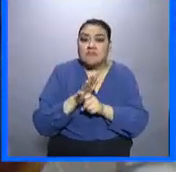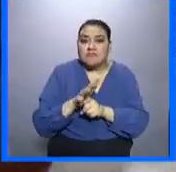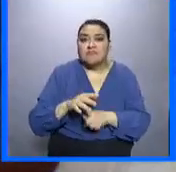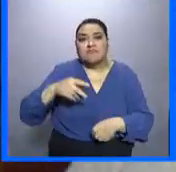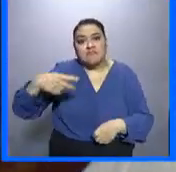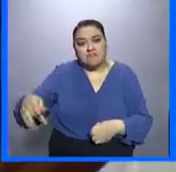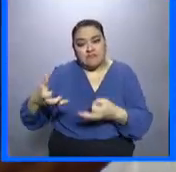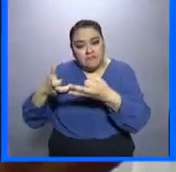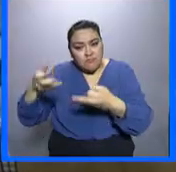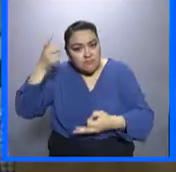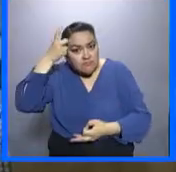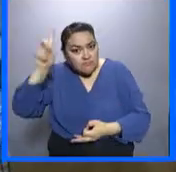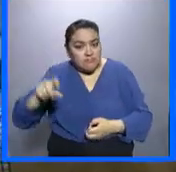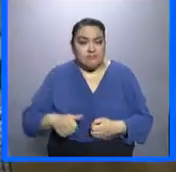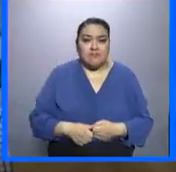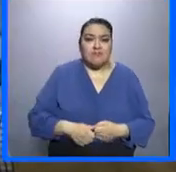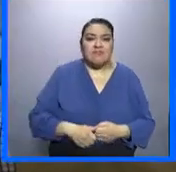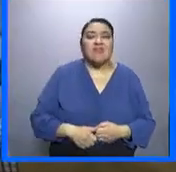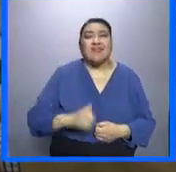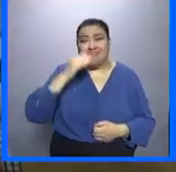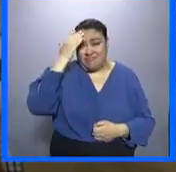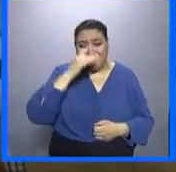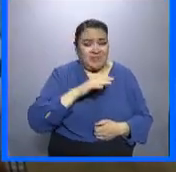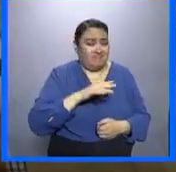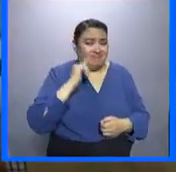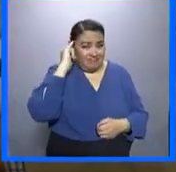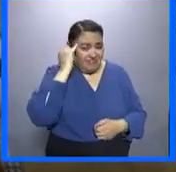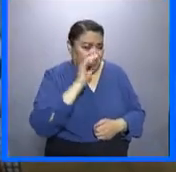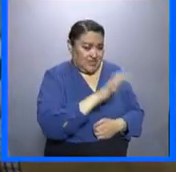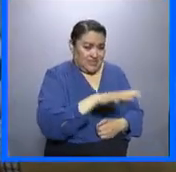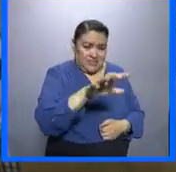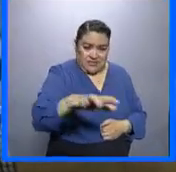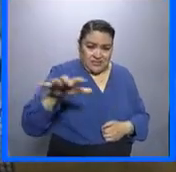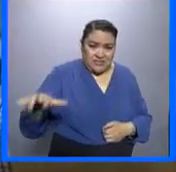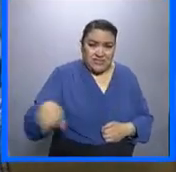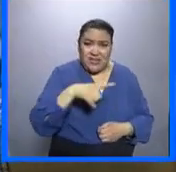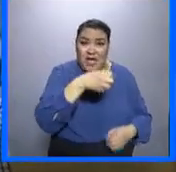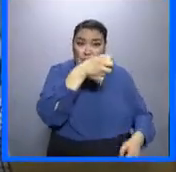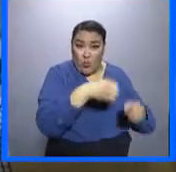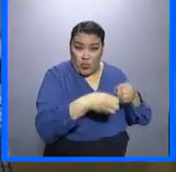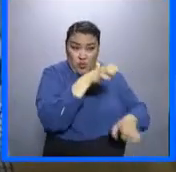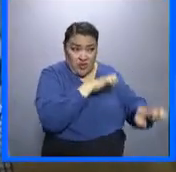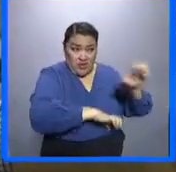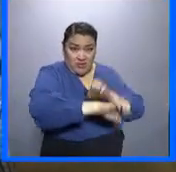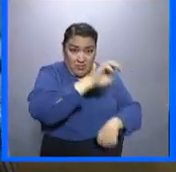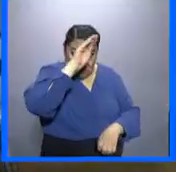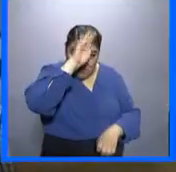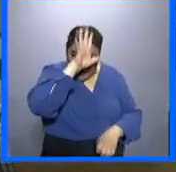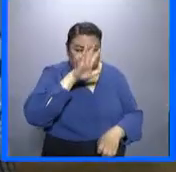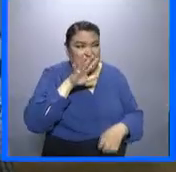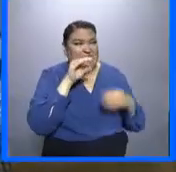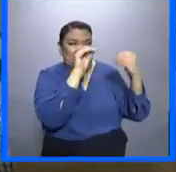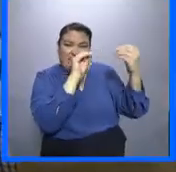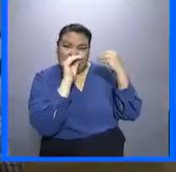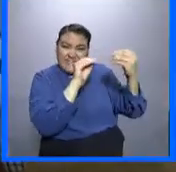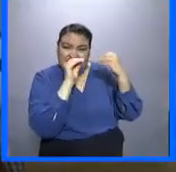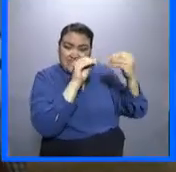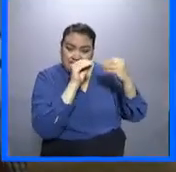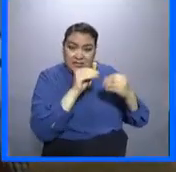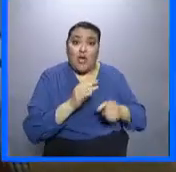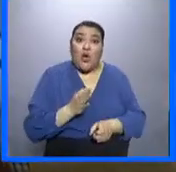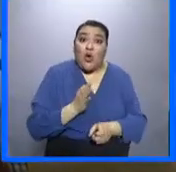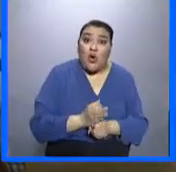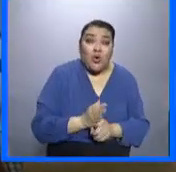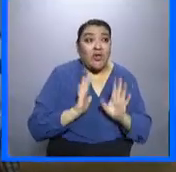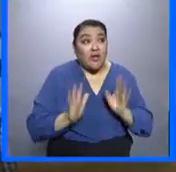sus tierras. Hay muchas comunidades que ahorita se está luchando contra las empresas mineras y que el hecho de que